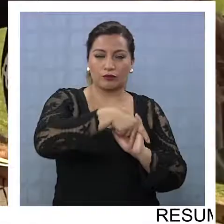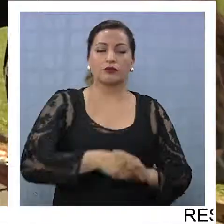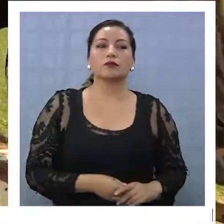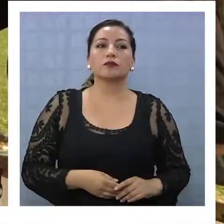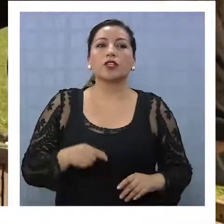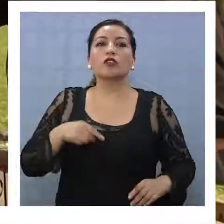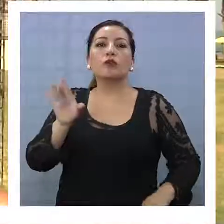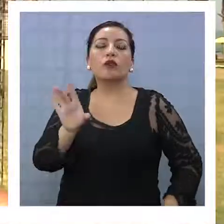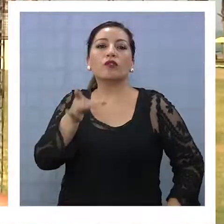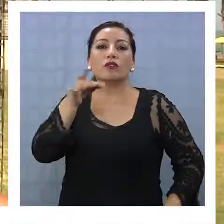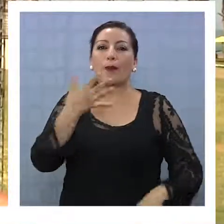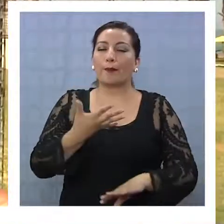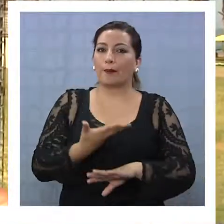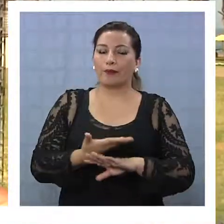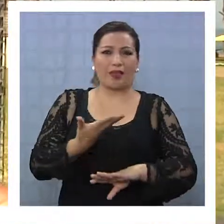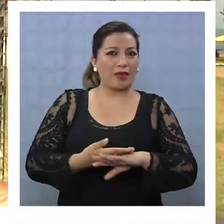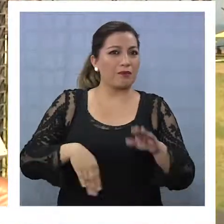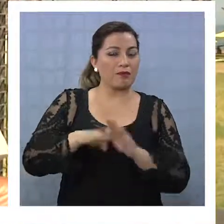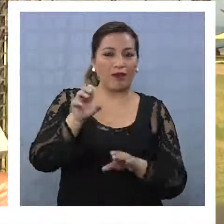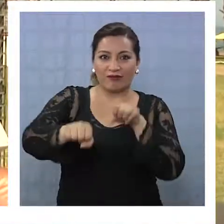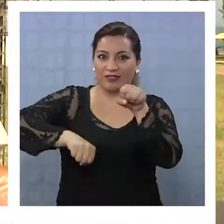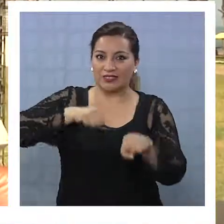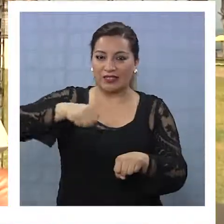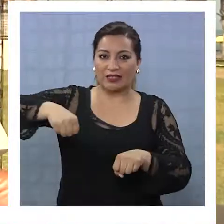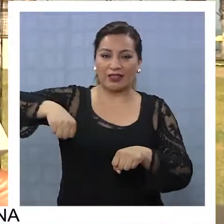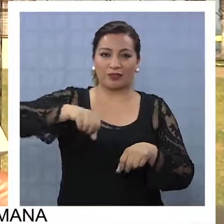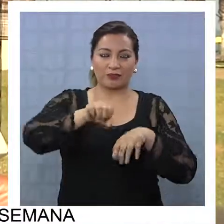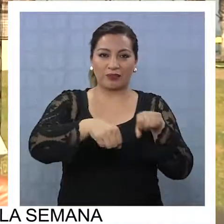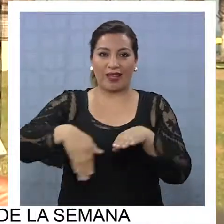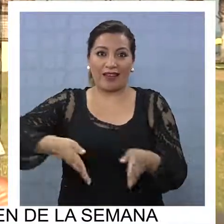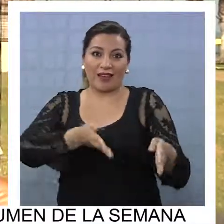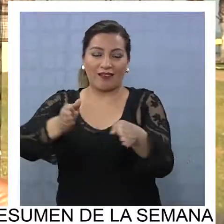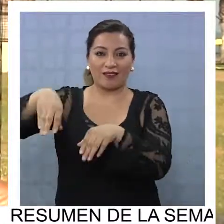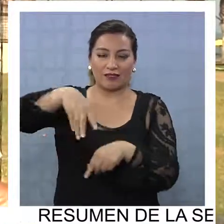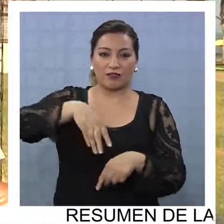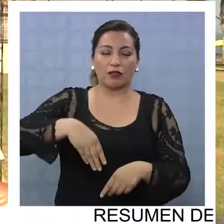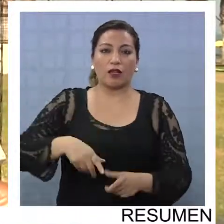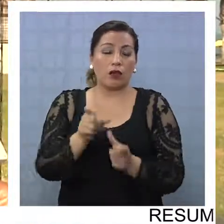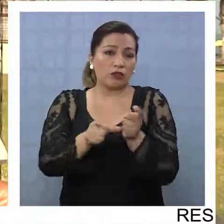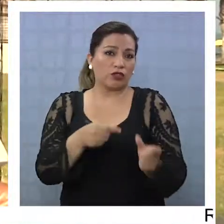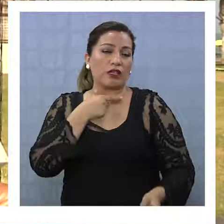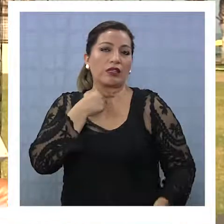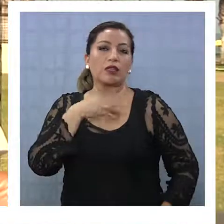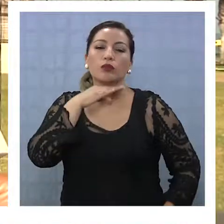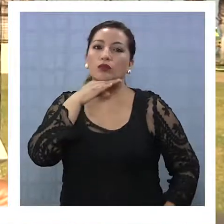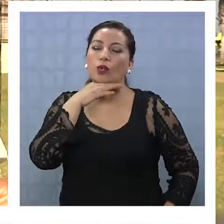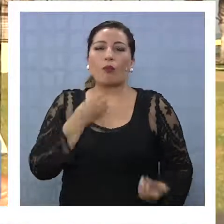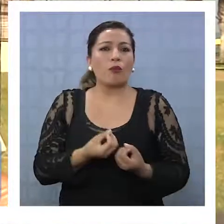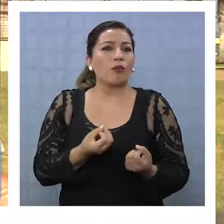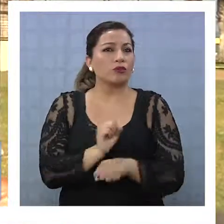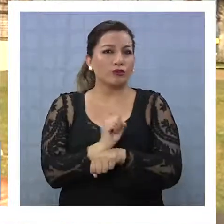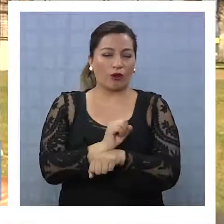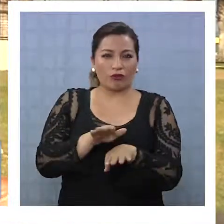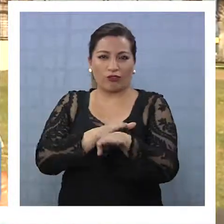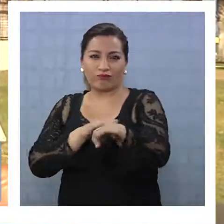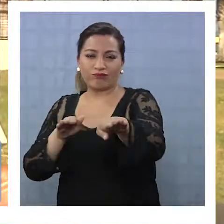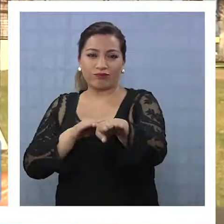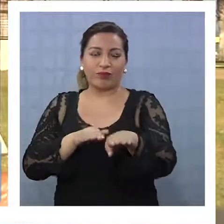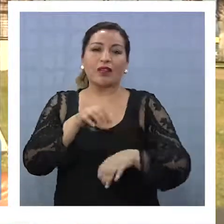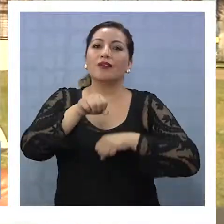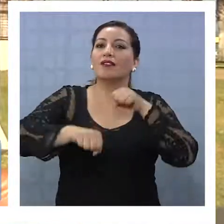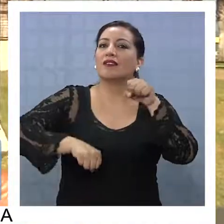normativa. Se nota que hay más bicicletas en la calle y también hay gente que quiere usarla, por lo mismo porque hay muchos autos.